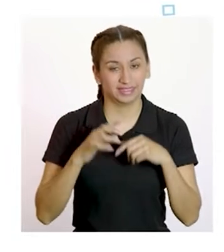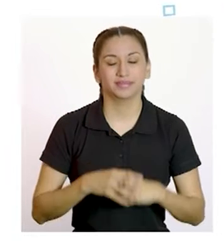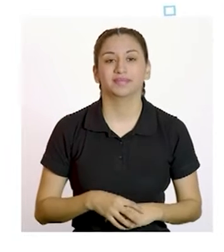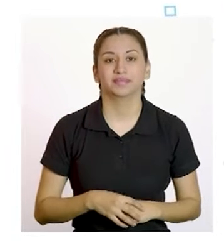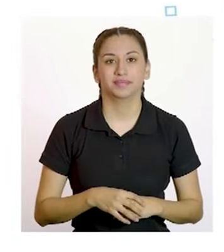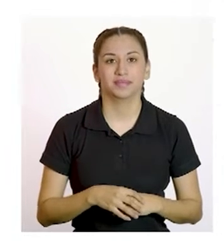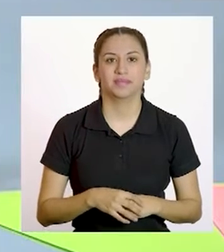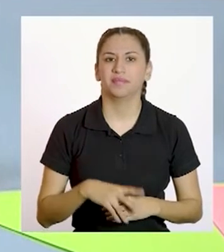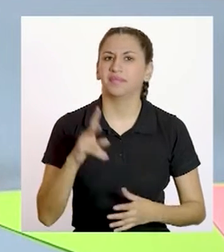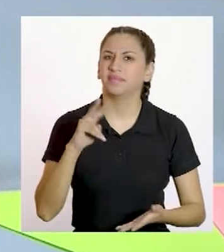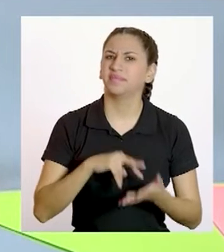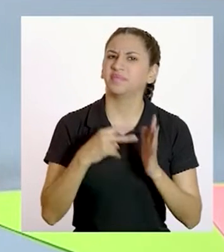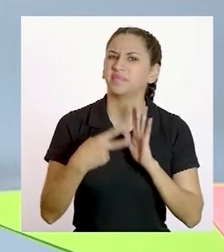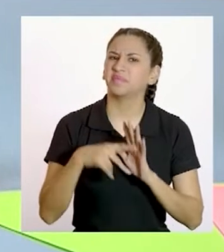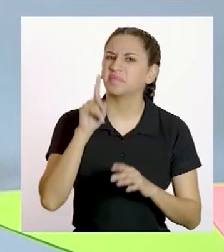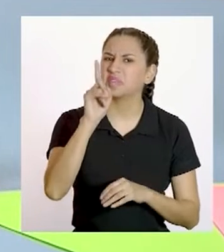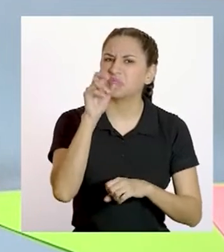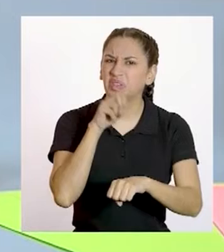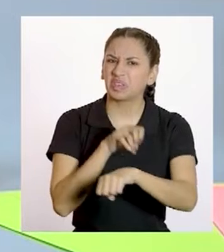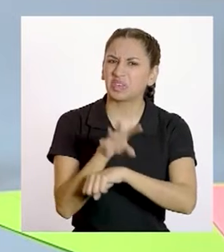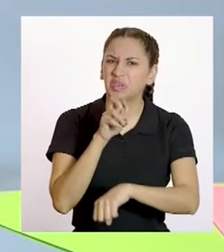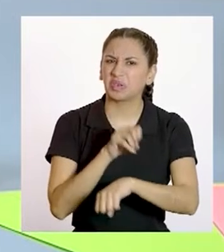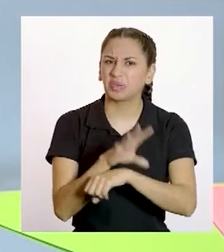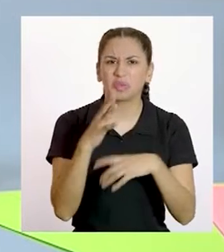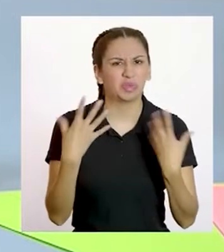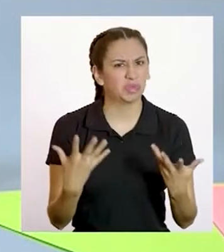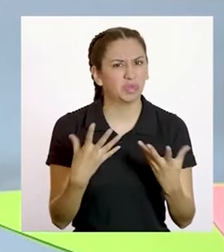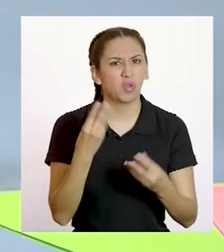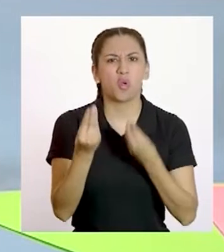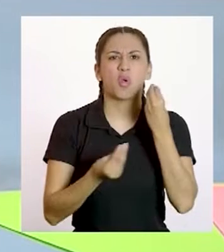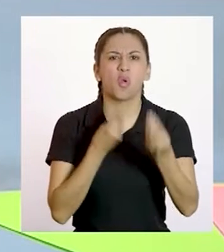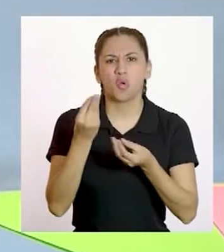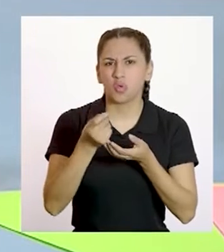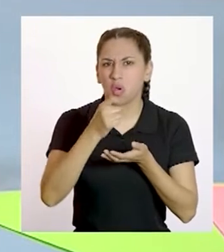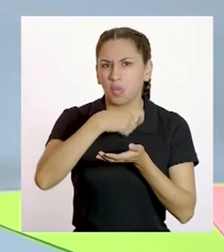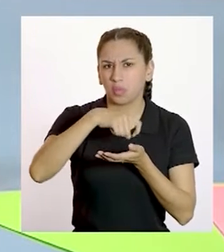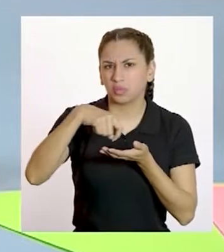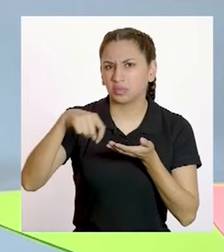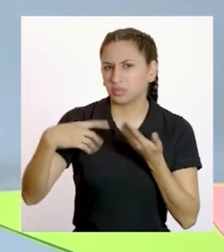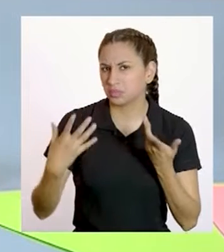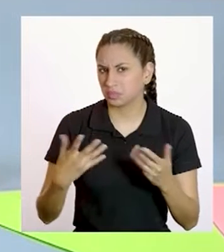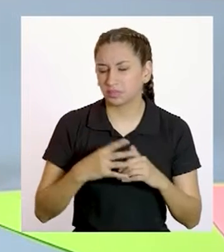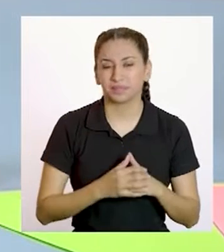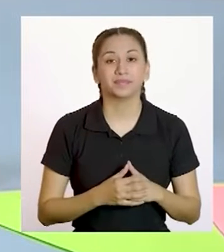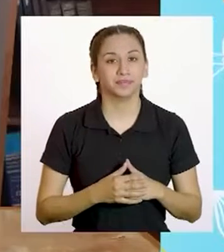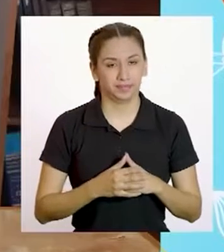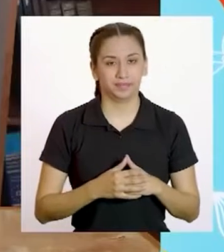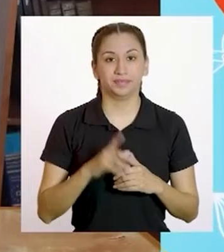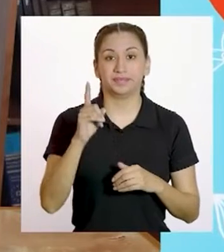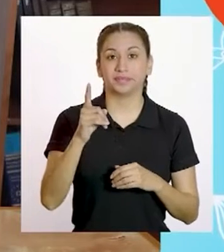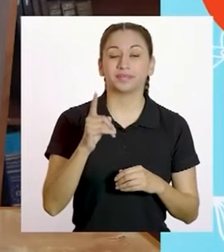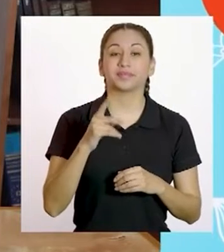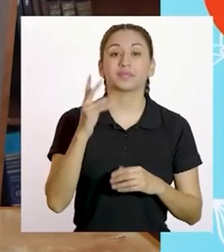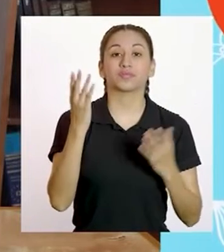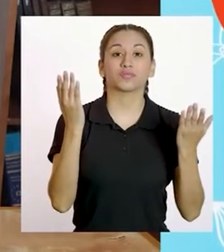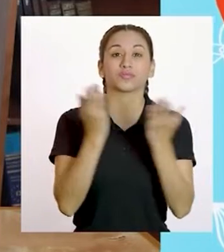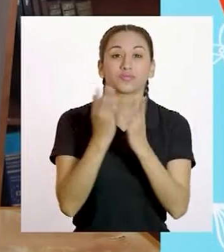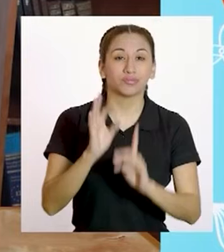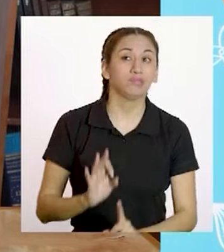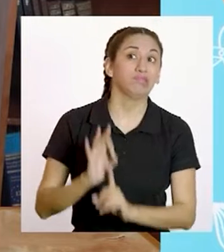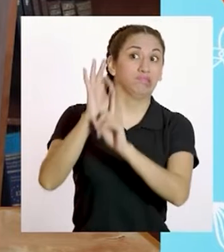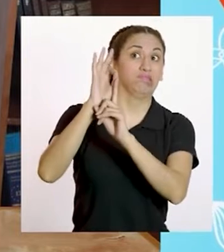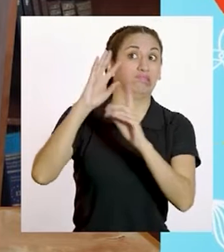cartilla. ¿Qué es una recomendación y cómo se escribe una? Según la Real